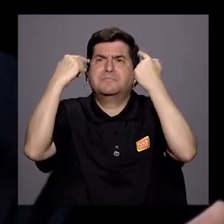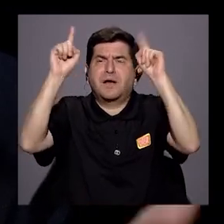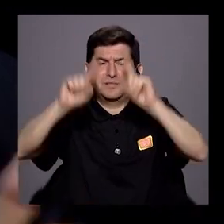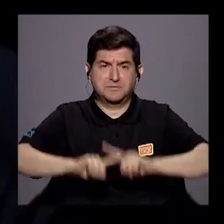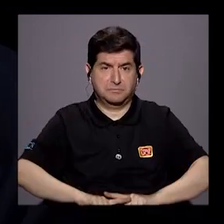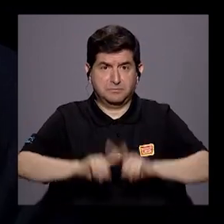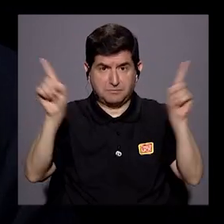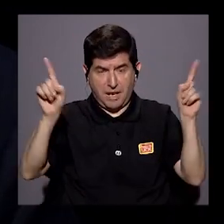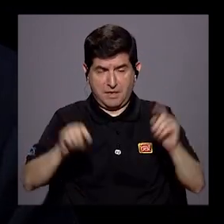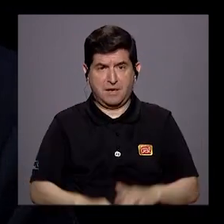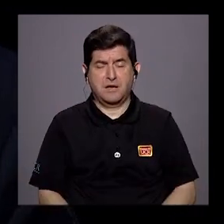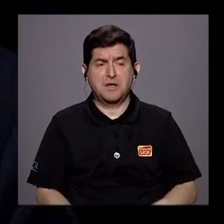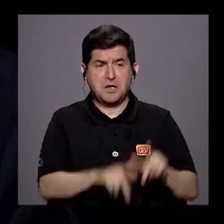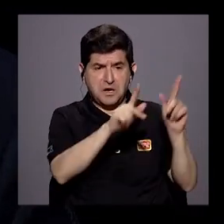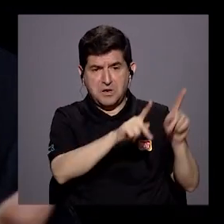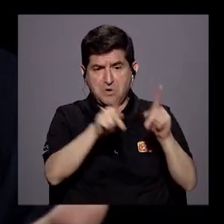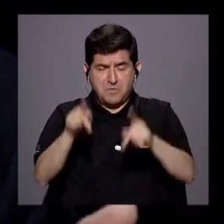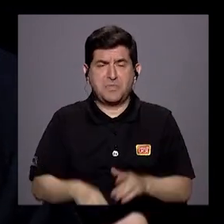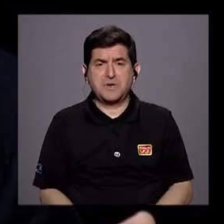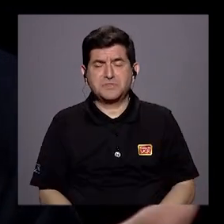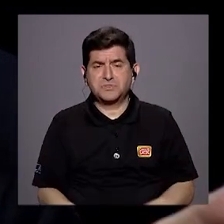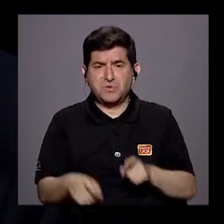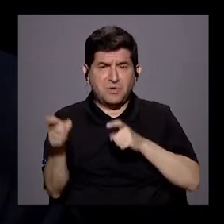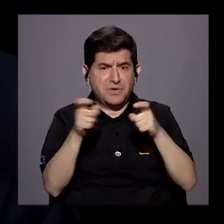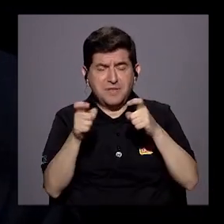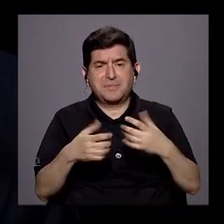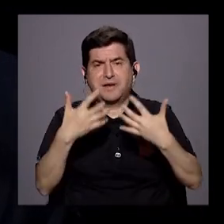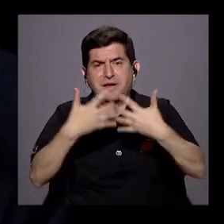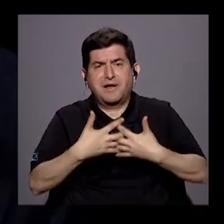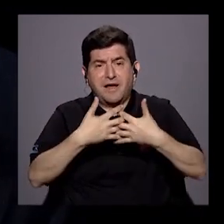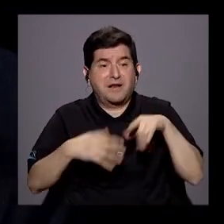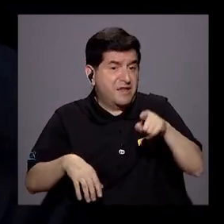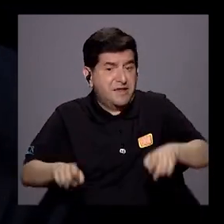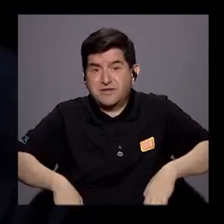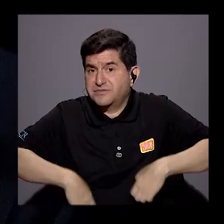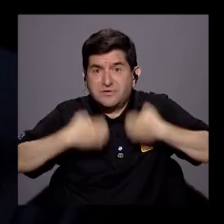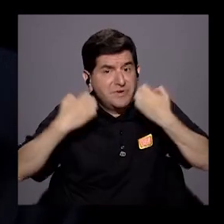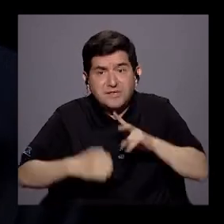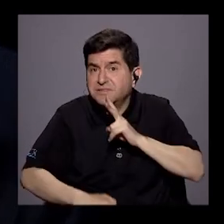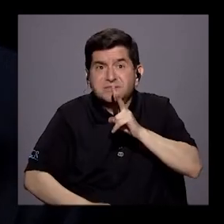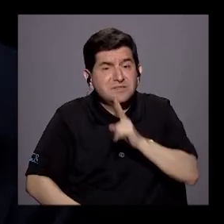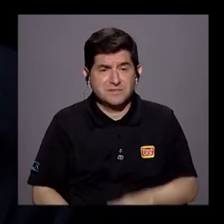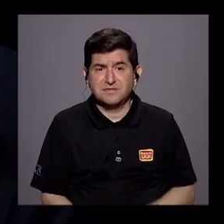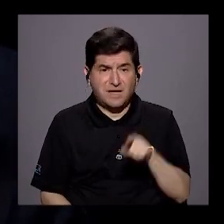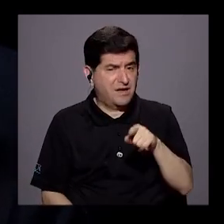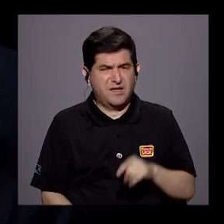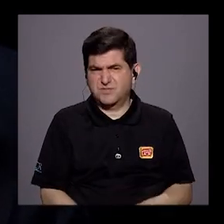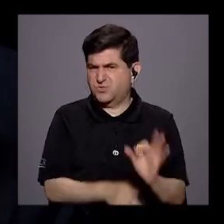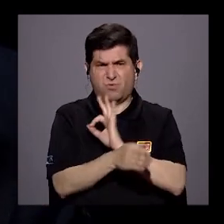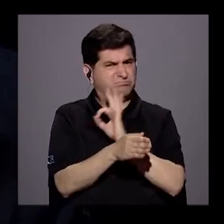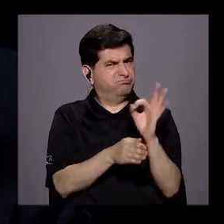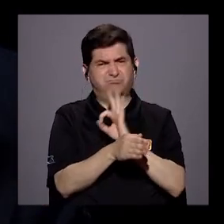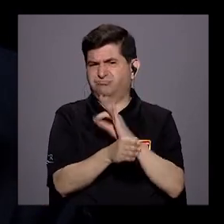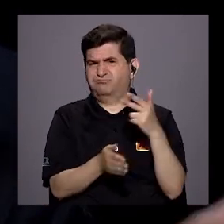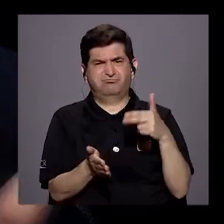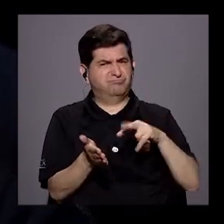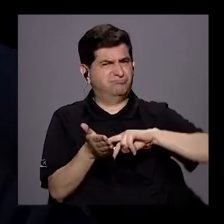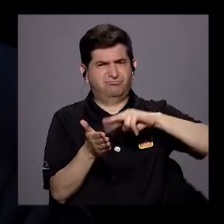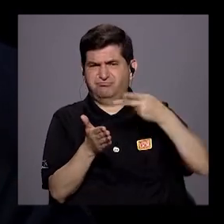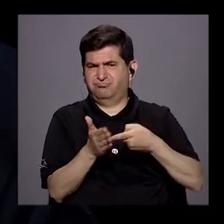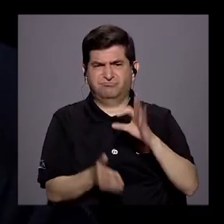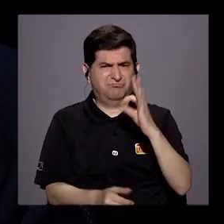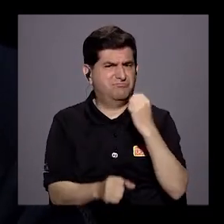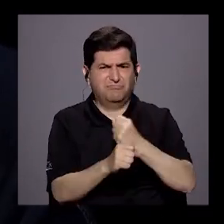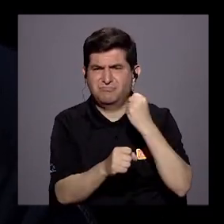eficiente pero todavía está en la gente que manejan una reingeniería que no existe eso eso no es eficiente eso no es hacer las cosas bien